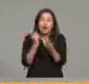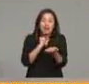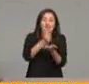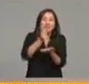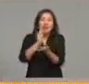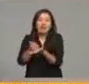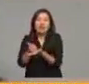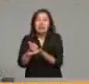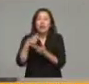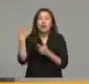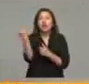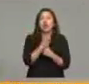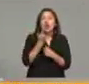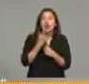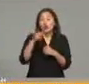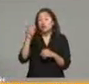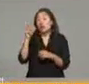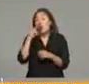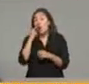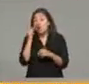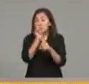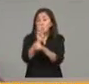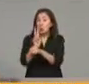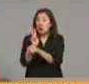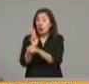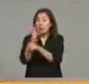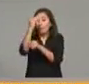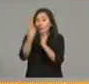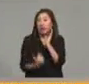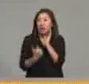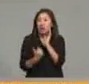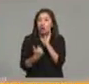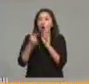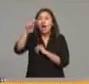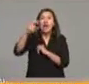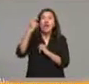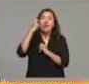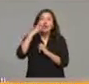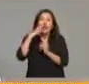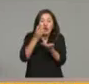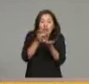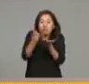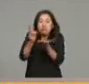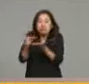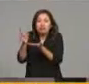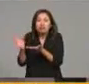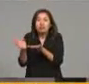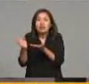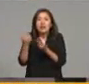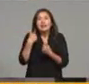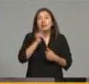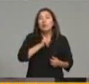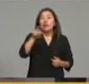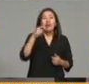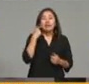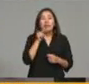así como decíamos que los hombres se cuidan menos que las mujeres en general discriminamos los adultos mayores cuando queremos descalificar a alguien